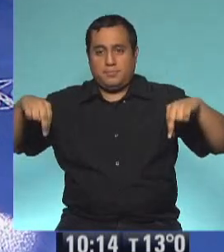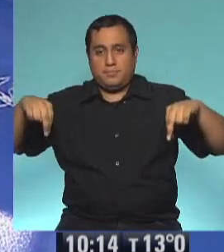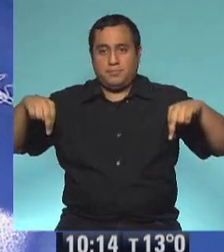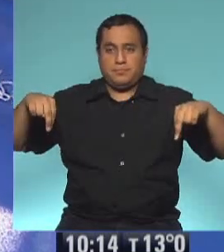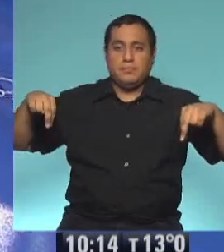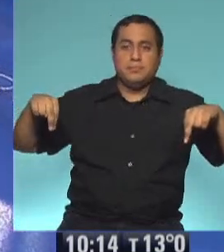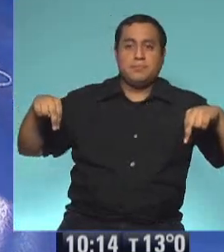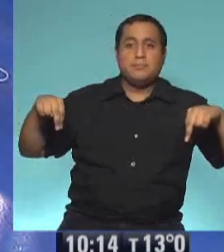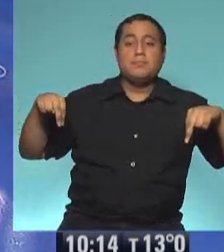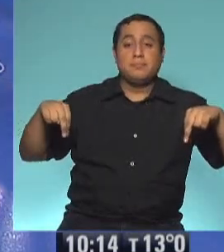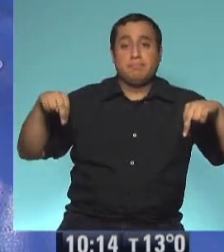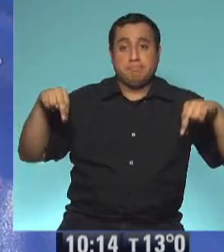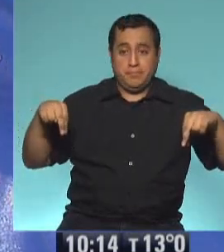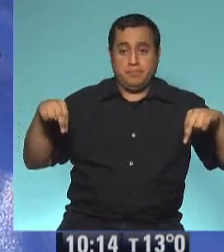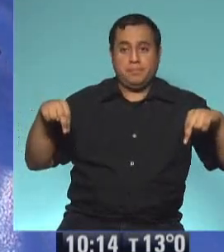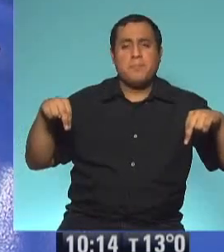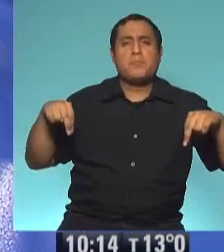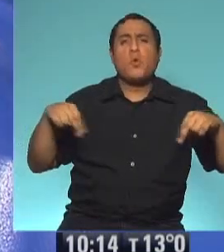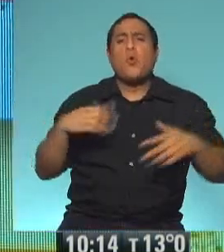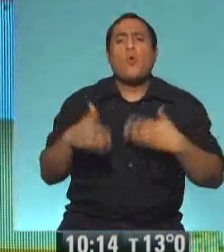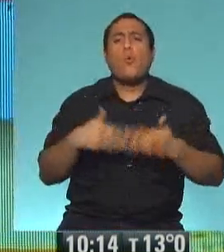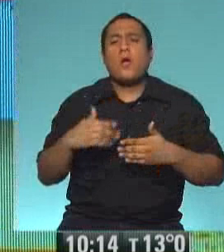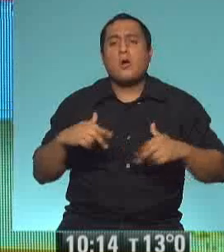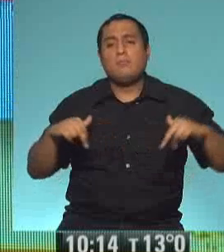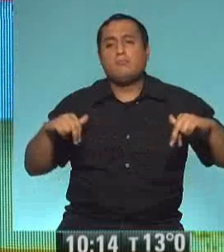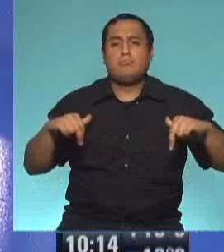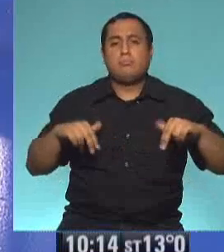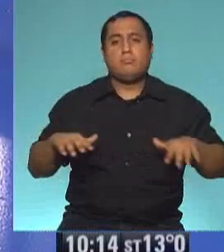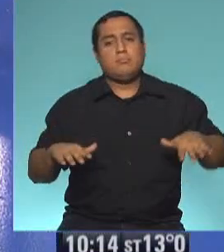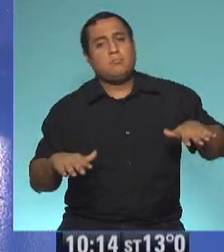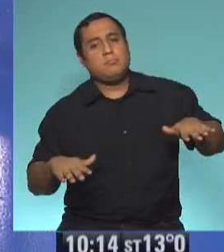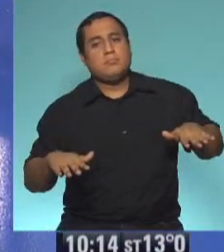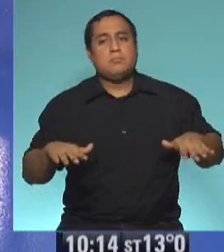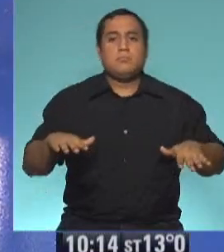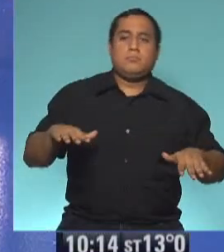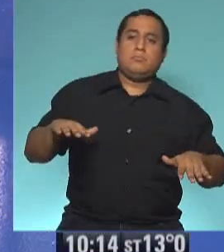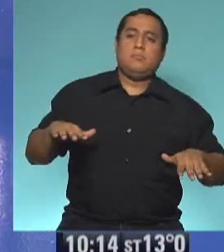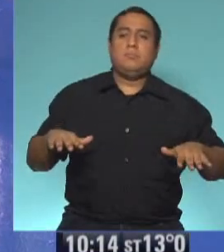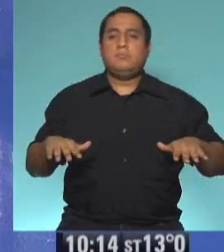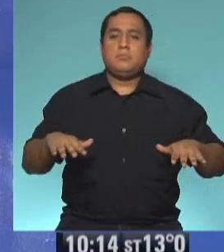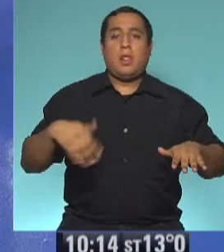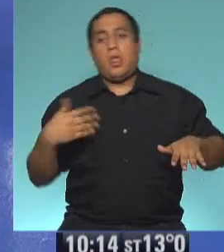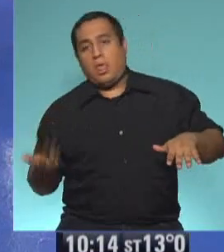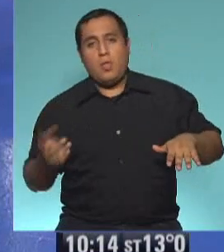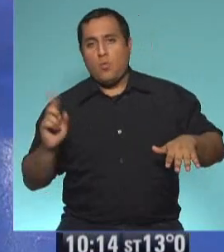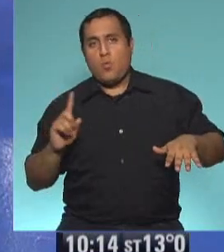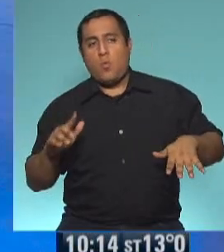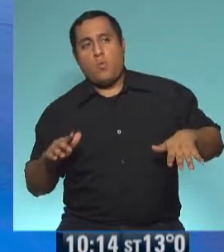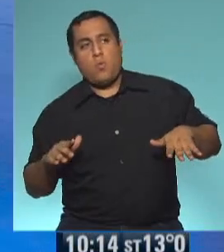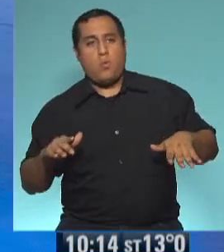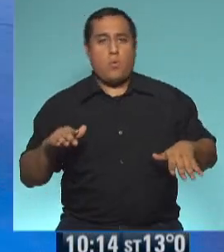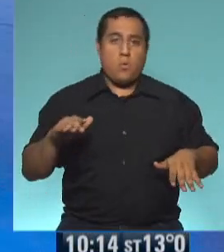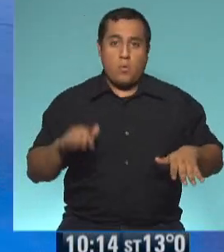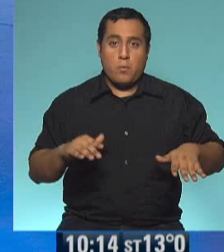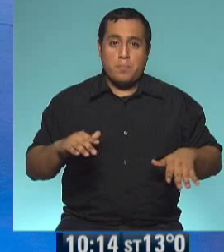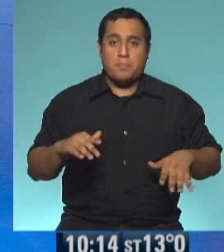un extremo y el otro en otro extremo. Sí. Y jugamos a hacer equilibrismo. Y van jugando como si estuvieran haciendo equilibrio. Así, primero uno, bien.